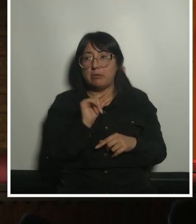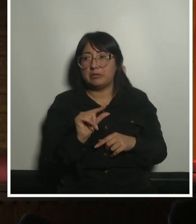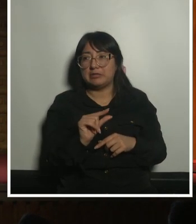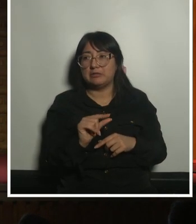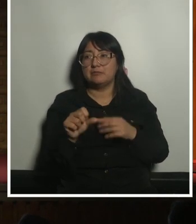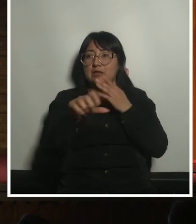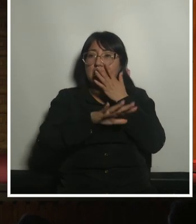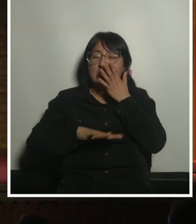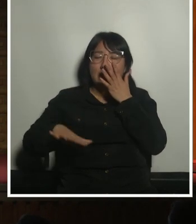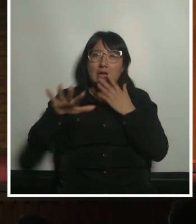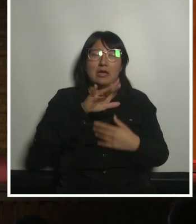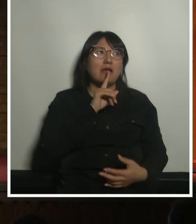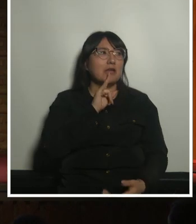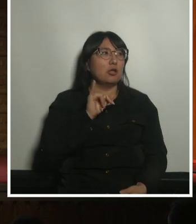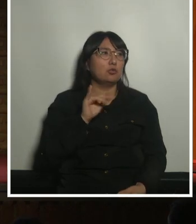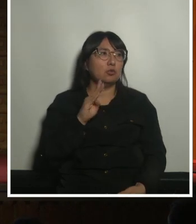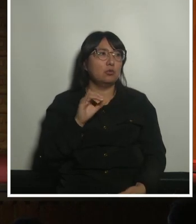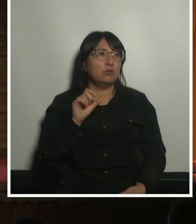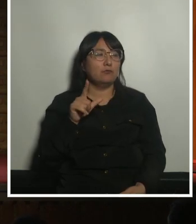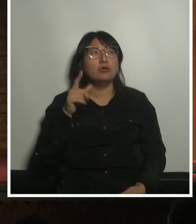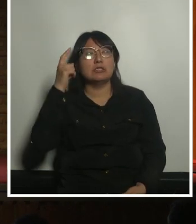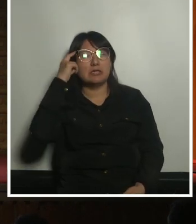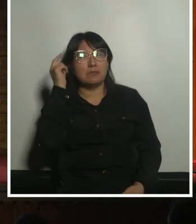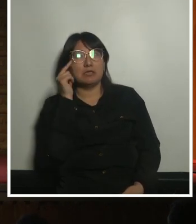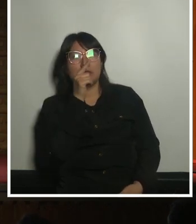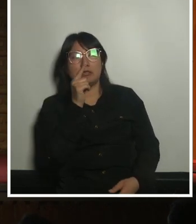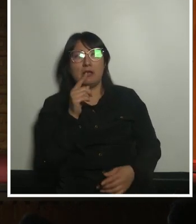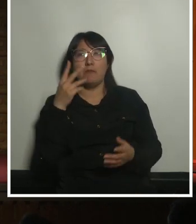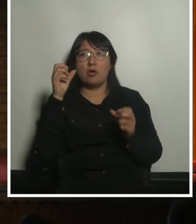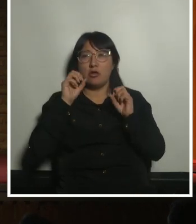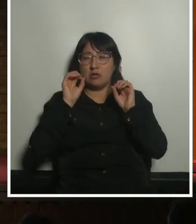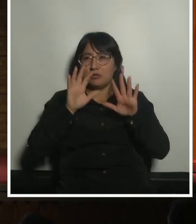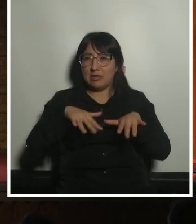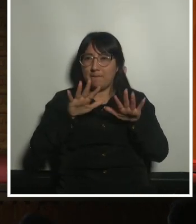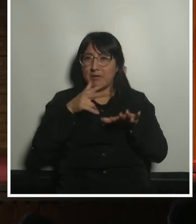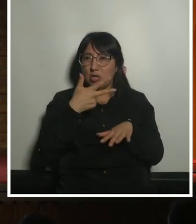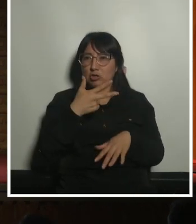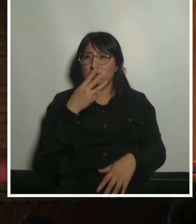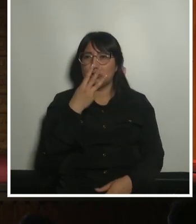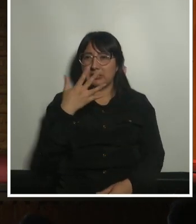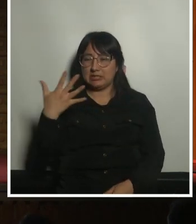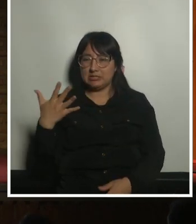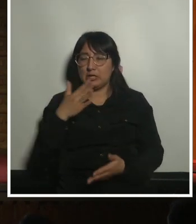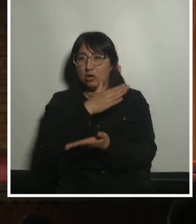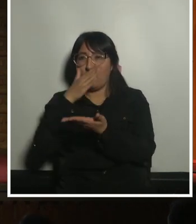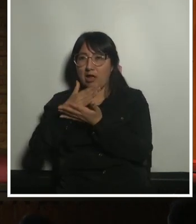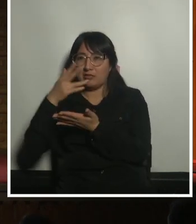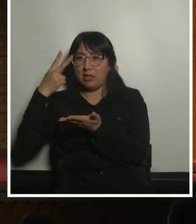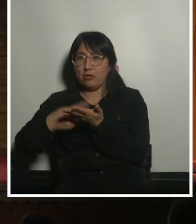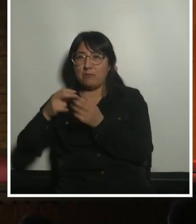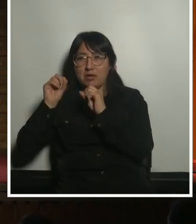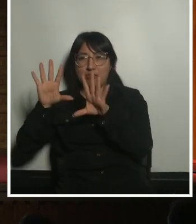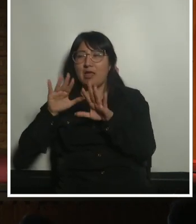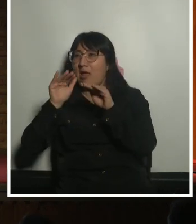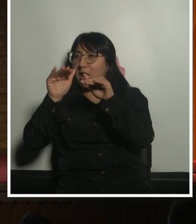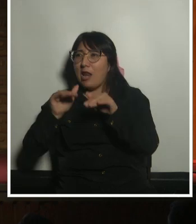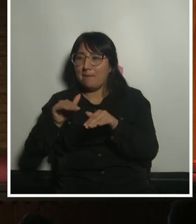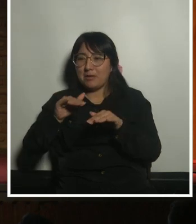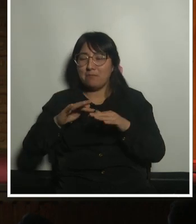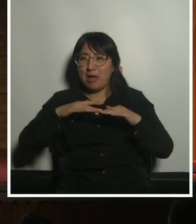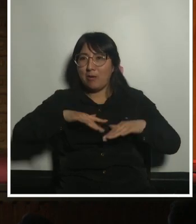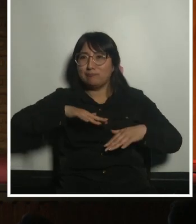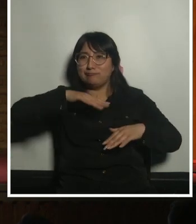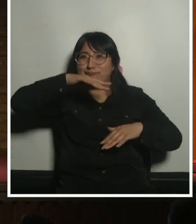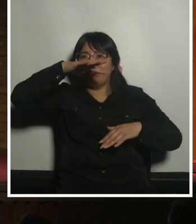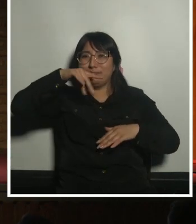las áreas de Tubul, si ponemos un evento extremo de 1835 y 2010, es la misma área de inundación. Y